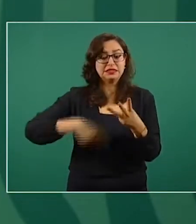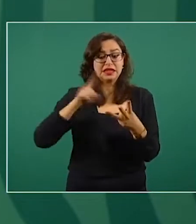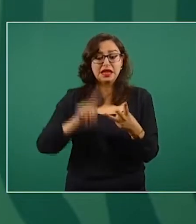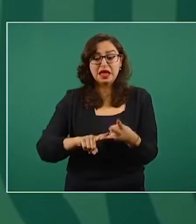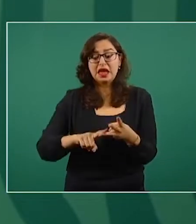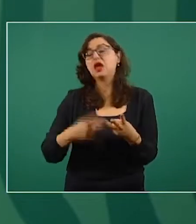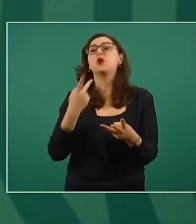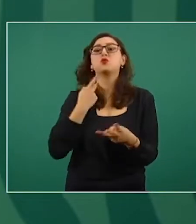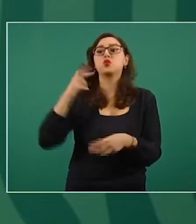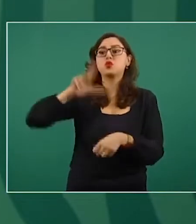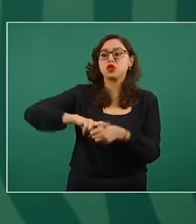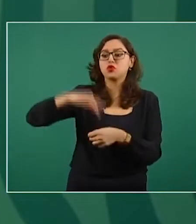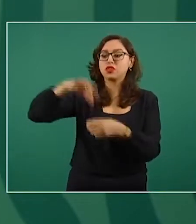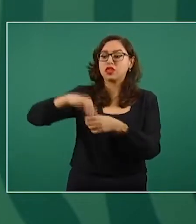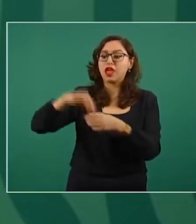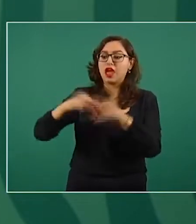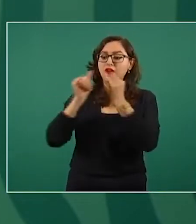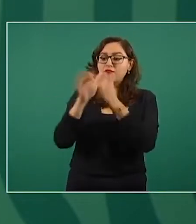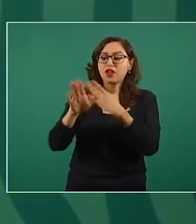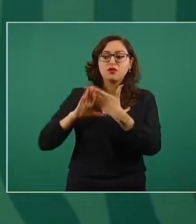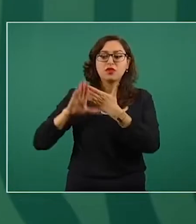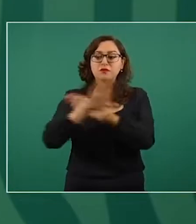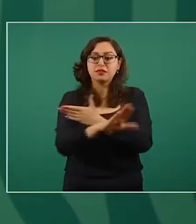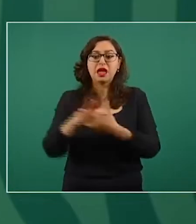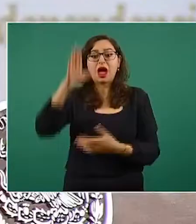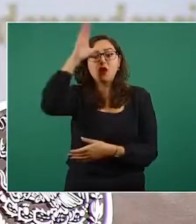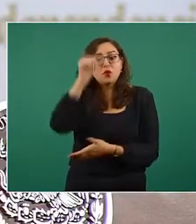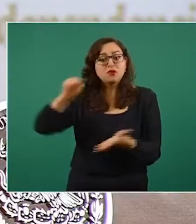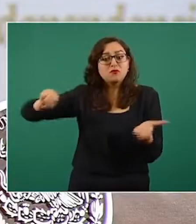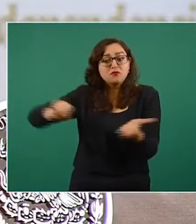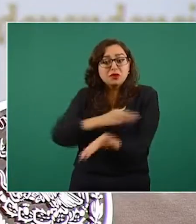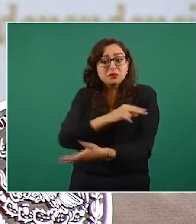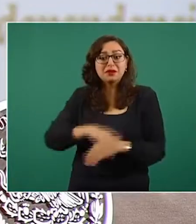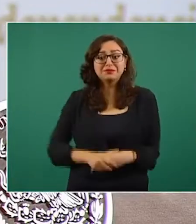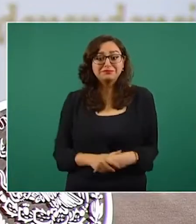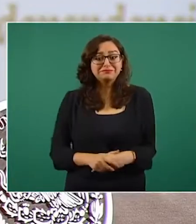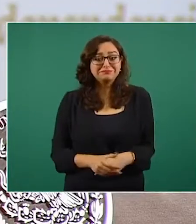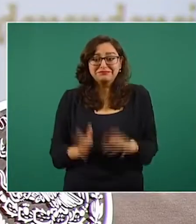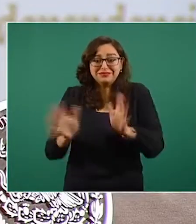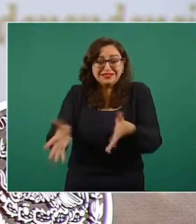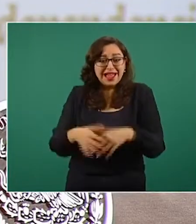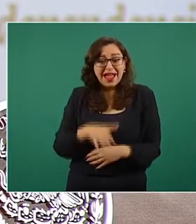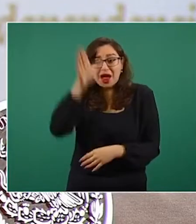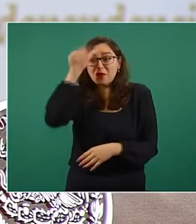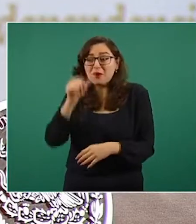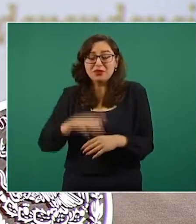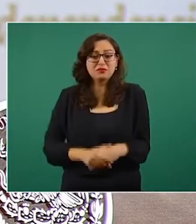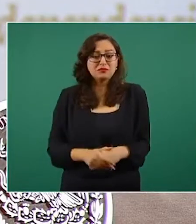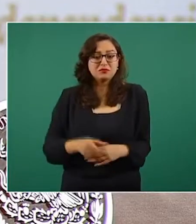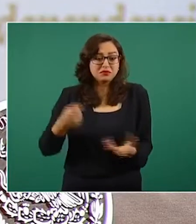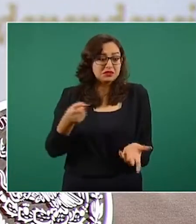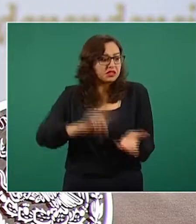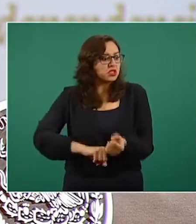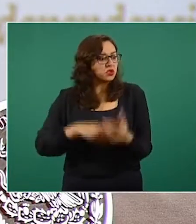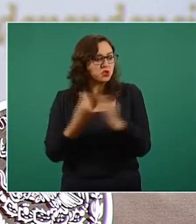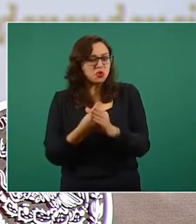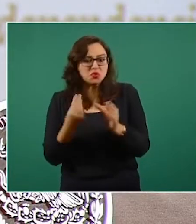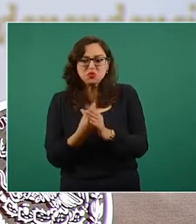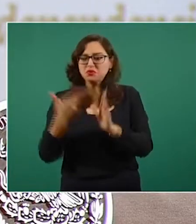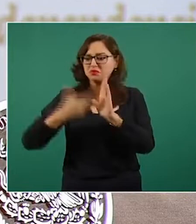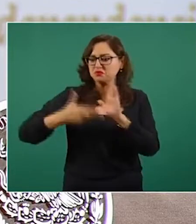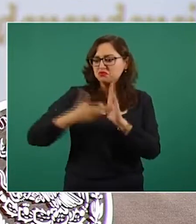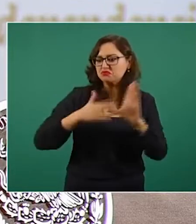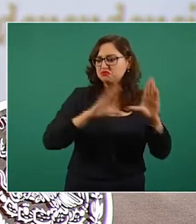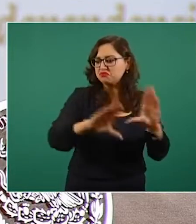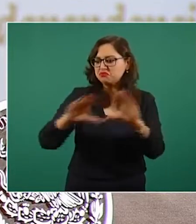Delitos Electorales y ya estamos dando los talleres, cursos y recordarles que